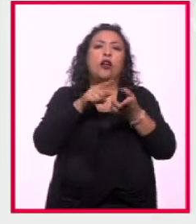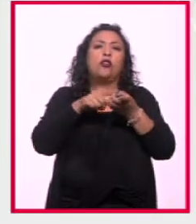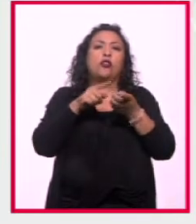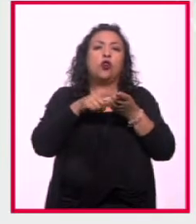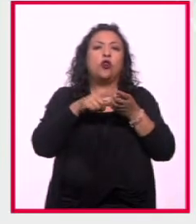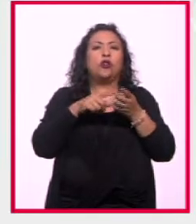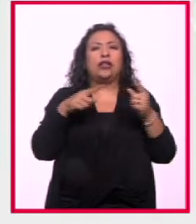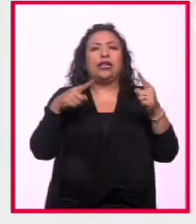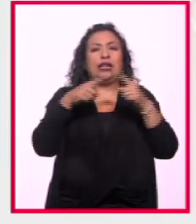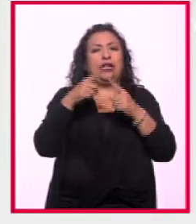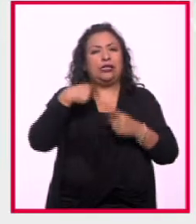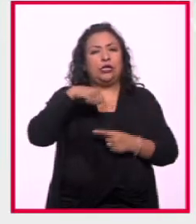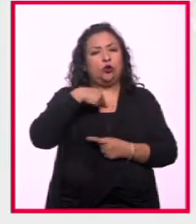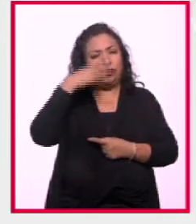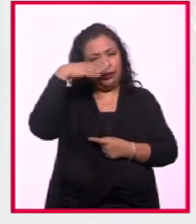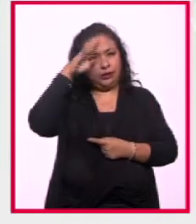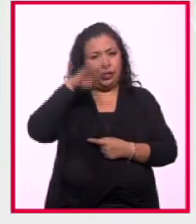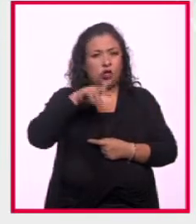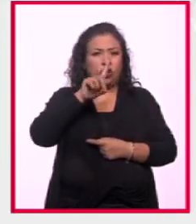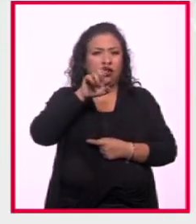señora del carmen